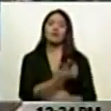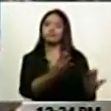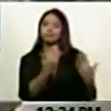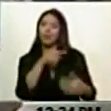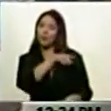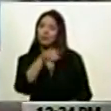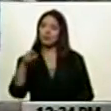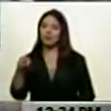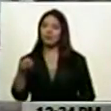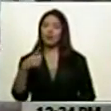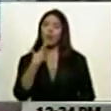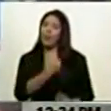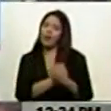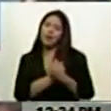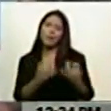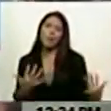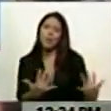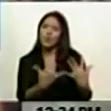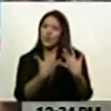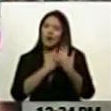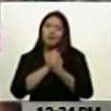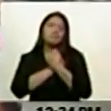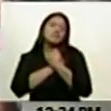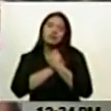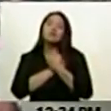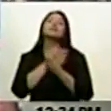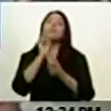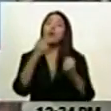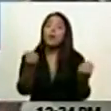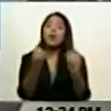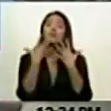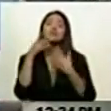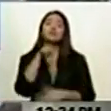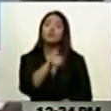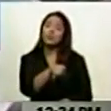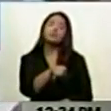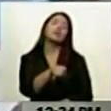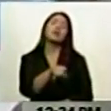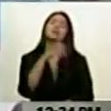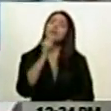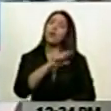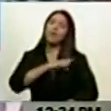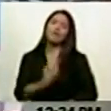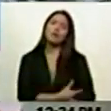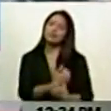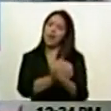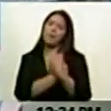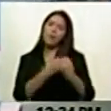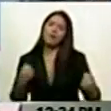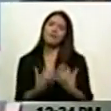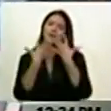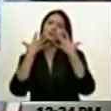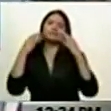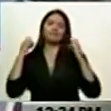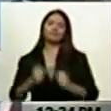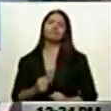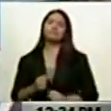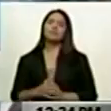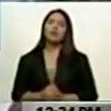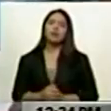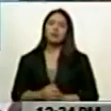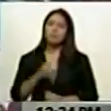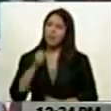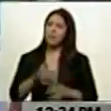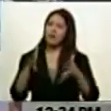Vamos a estar ahí con el amor de ustedes. Vamos a estar ahí con la bendición de ustedes. Y con esa fuerza, ese amor y esas bendiciones, no nos van a